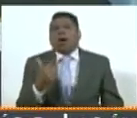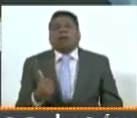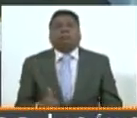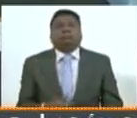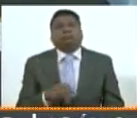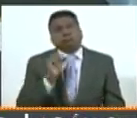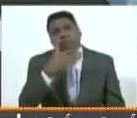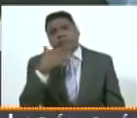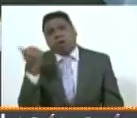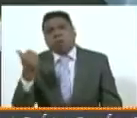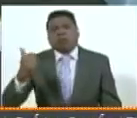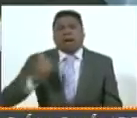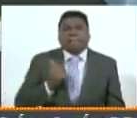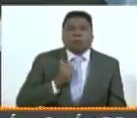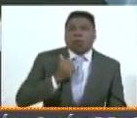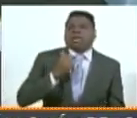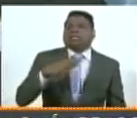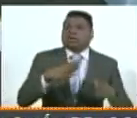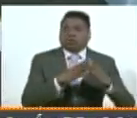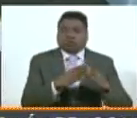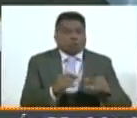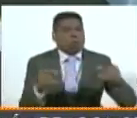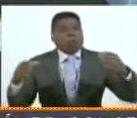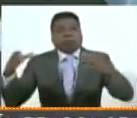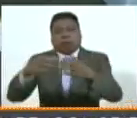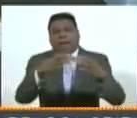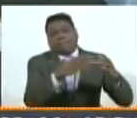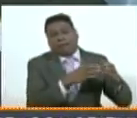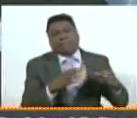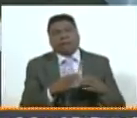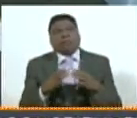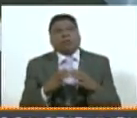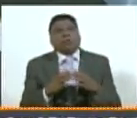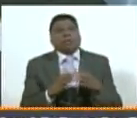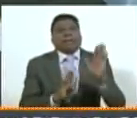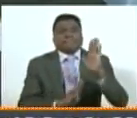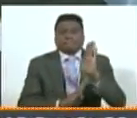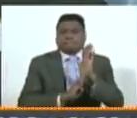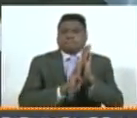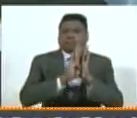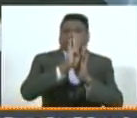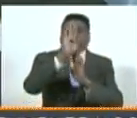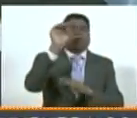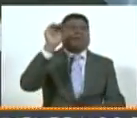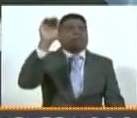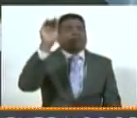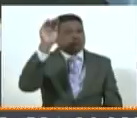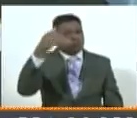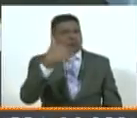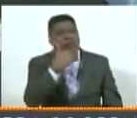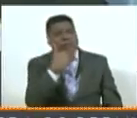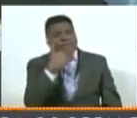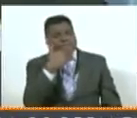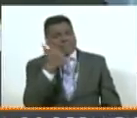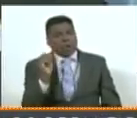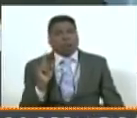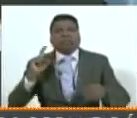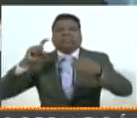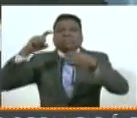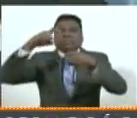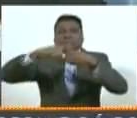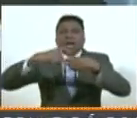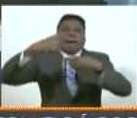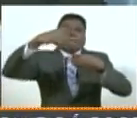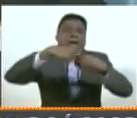por ningún sector del país en aras de avanzar hacia el futuro de inclusión